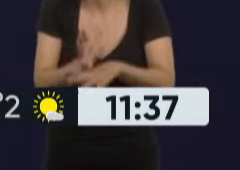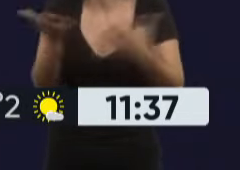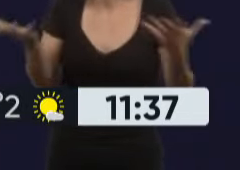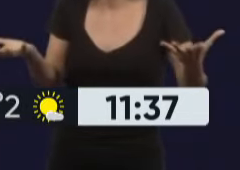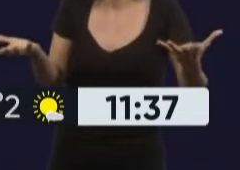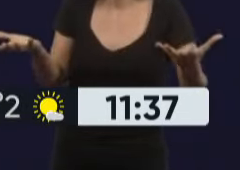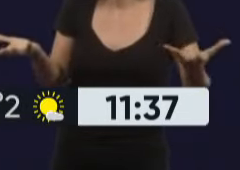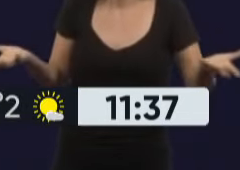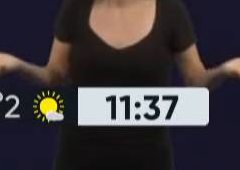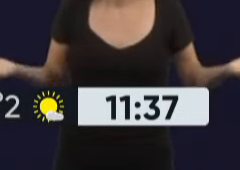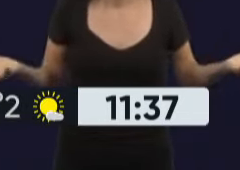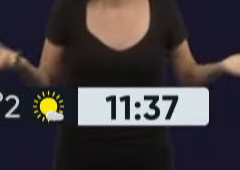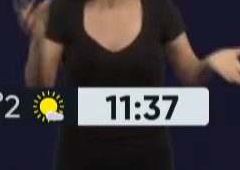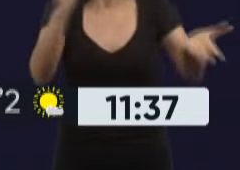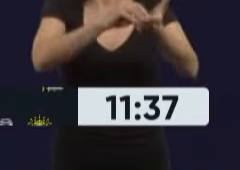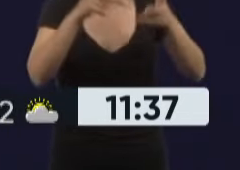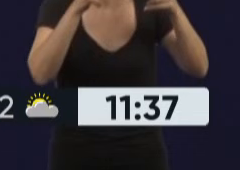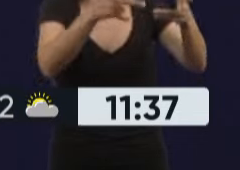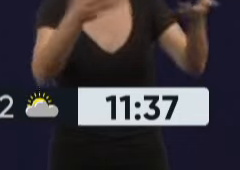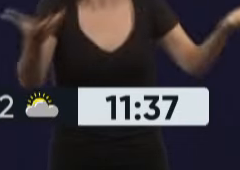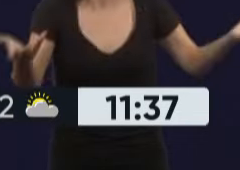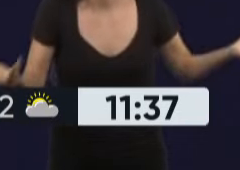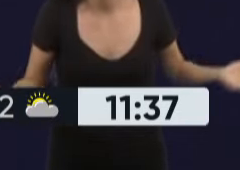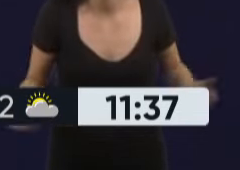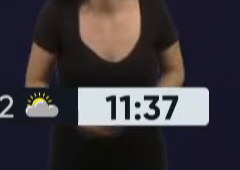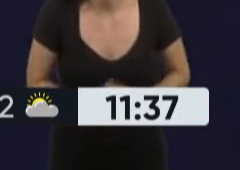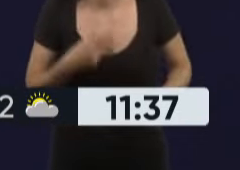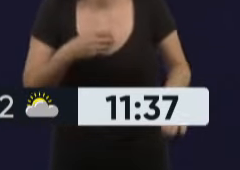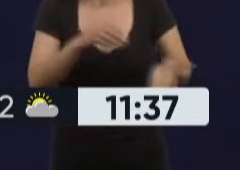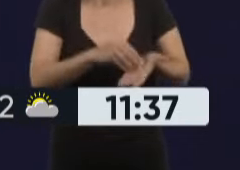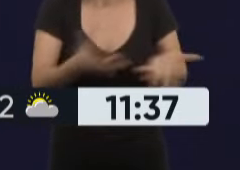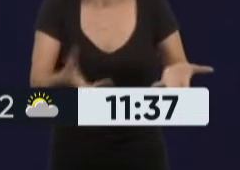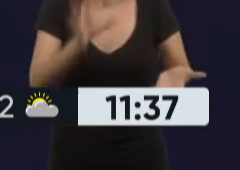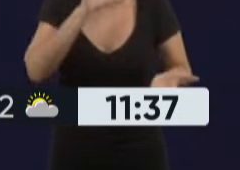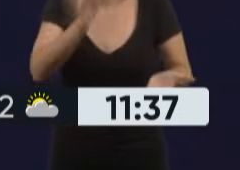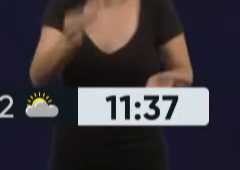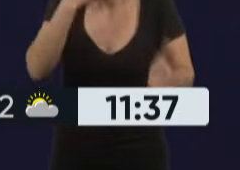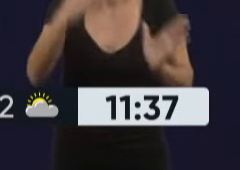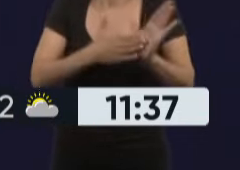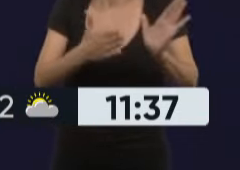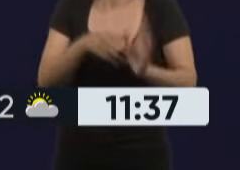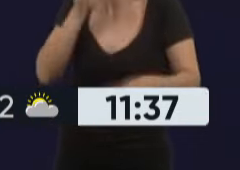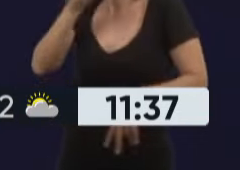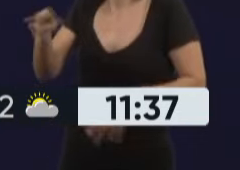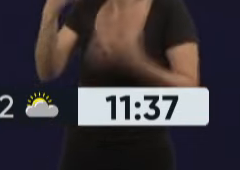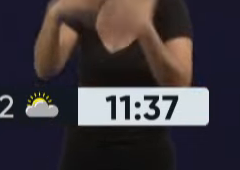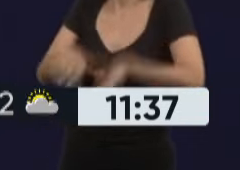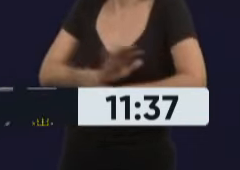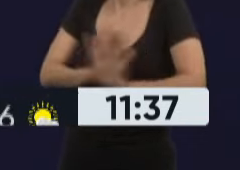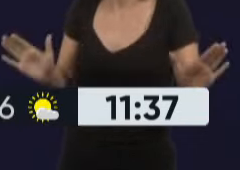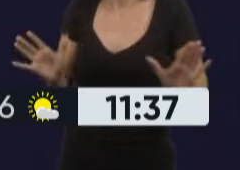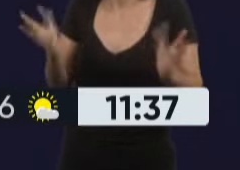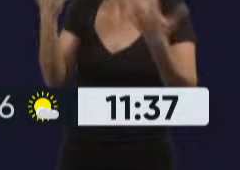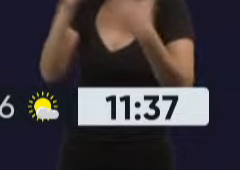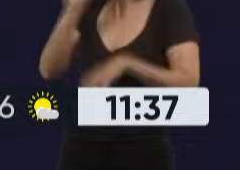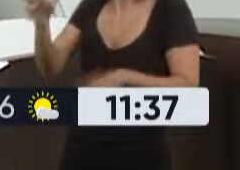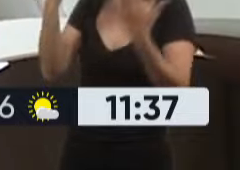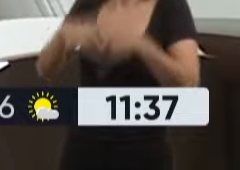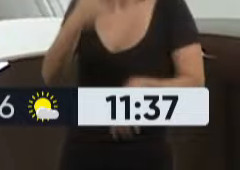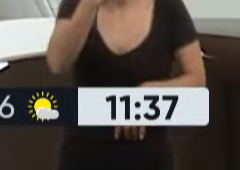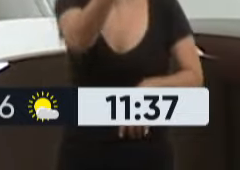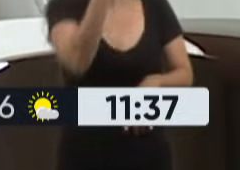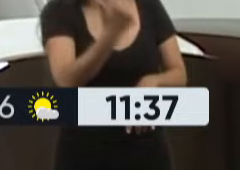eh qué qué decirte mi querido Félix más que lo que es obvio no eh Y lo que es obvio es eso quiero que me lo